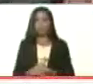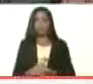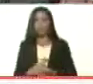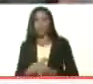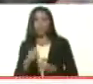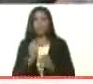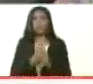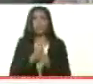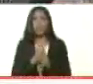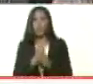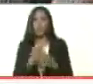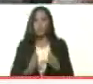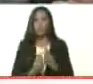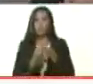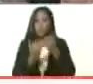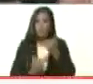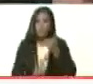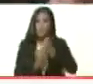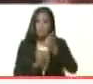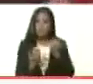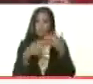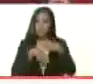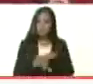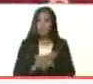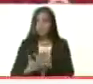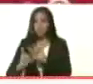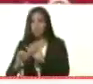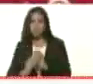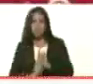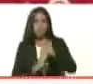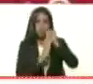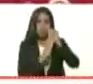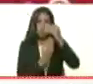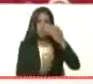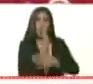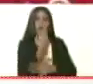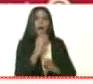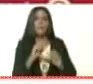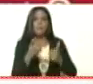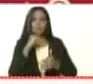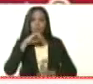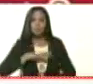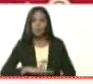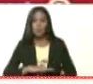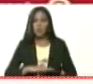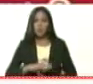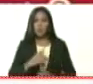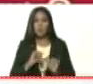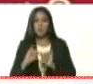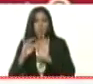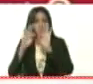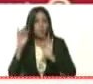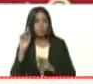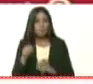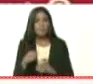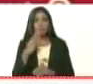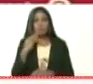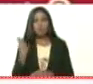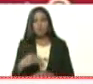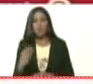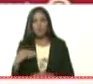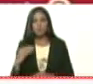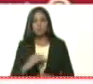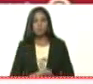conjunto de base, la integración del liderazgo fundacional histórico con el liderazgo joven,